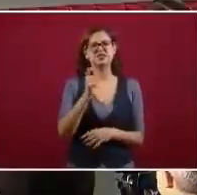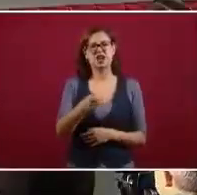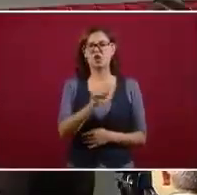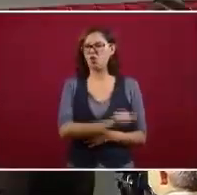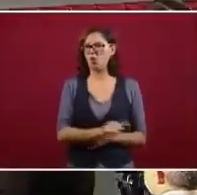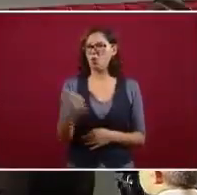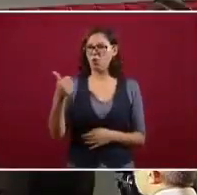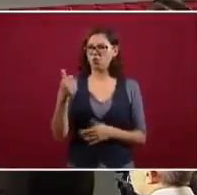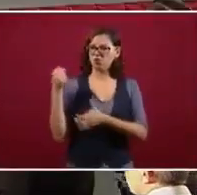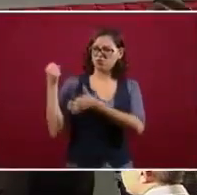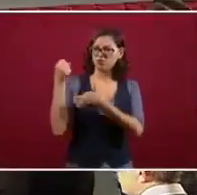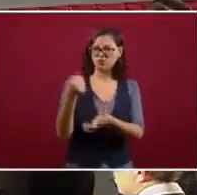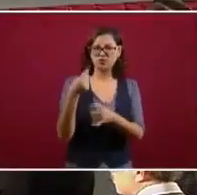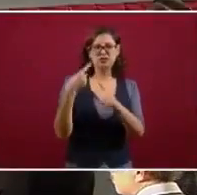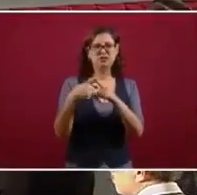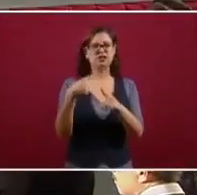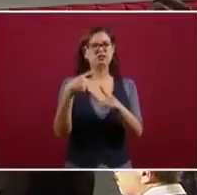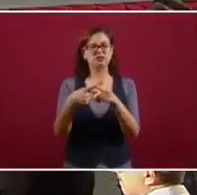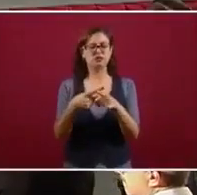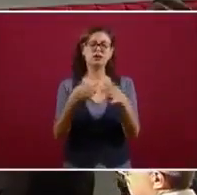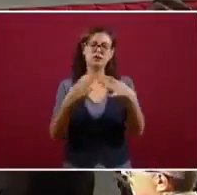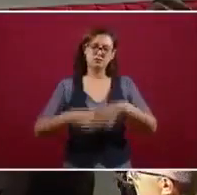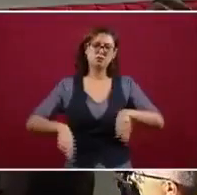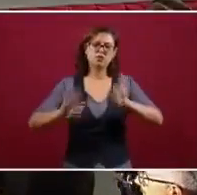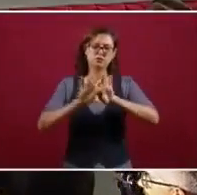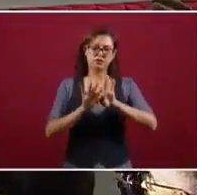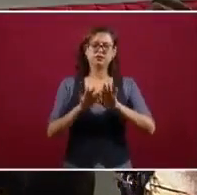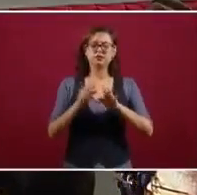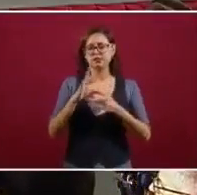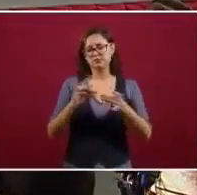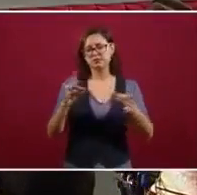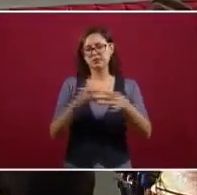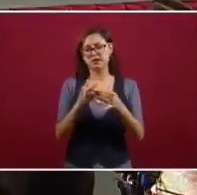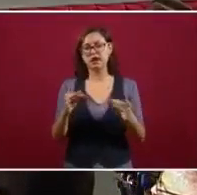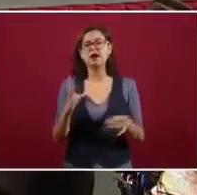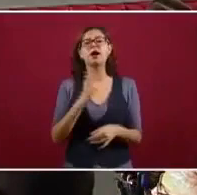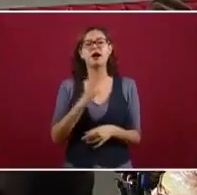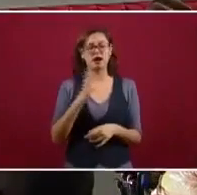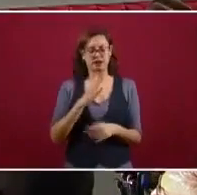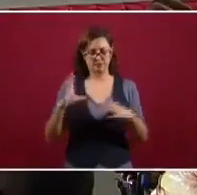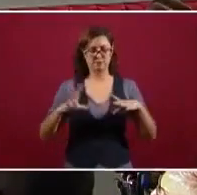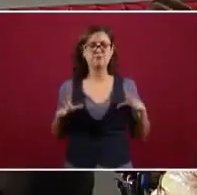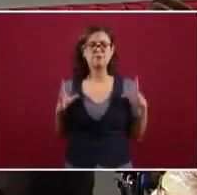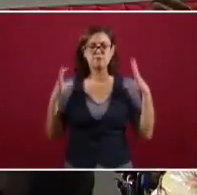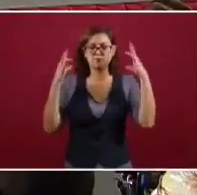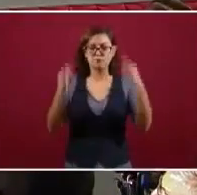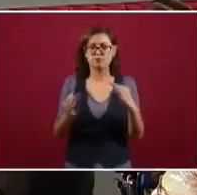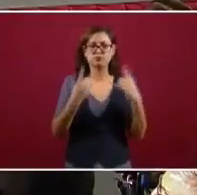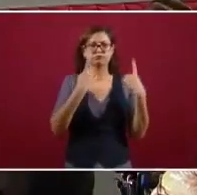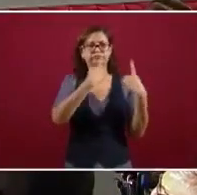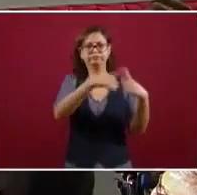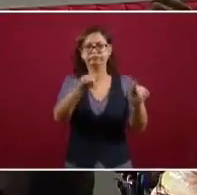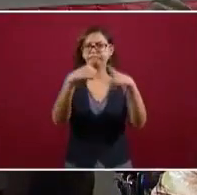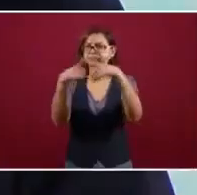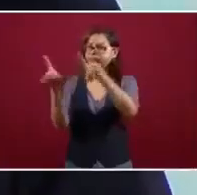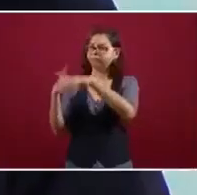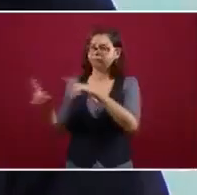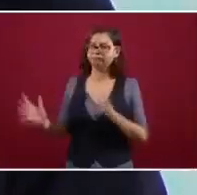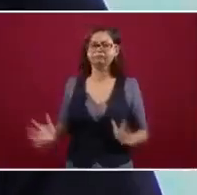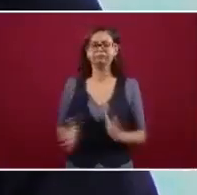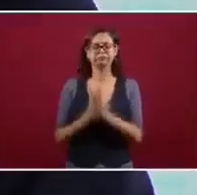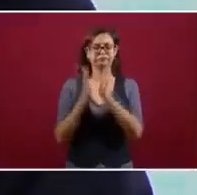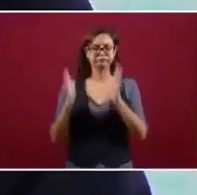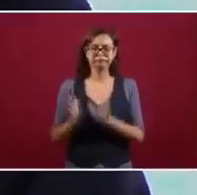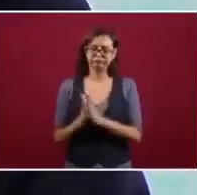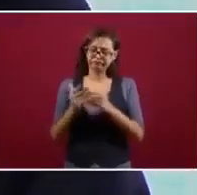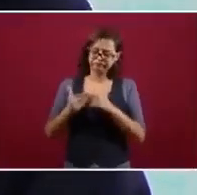destacar la participación de fundaciones que han participado desde este examen desde